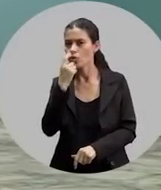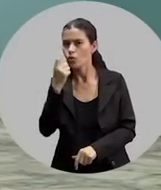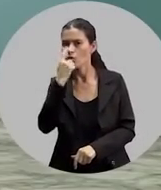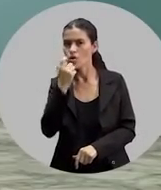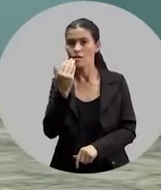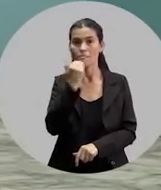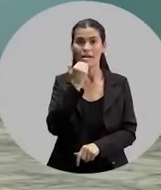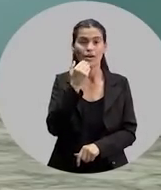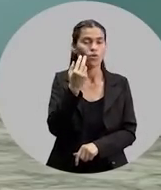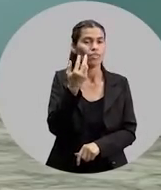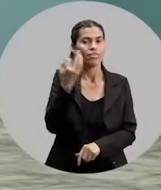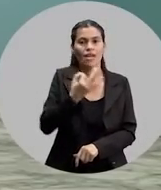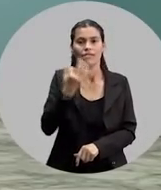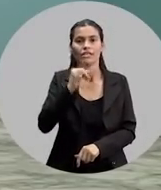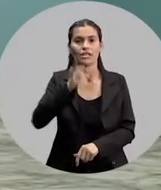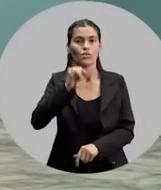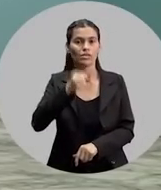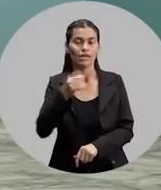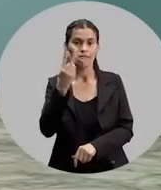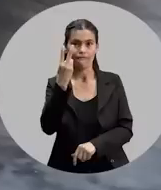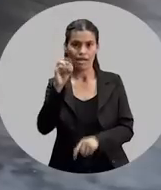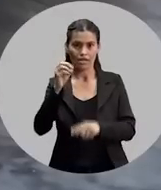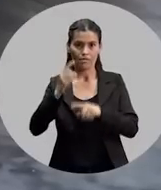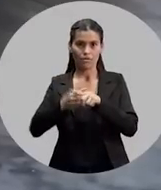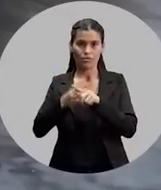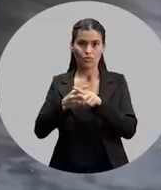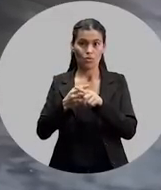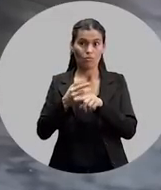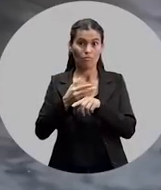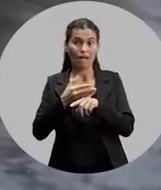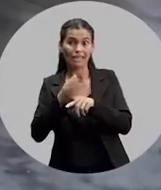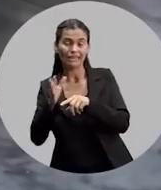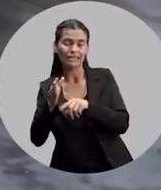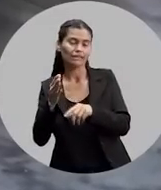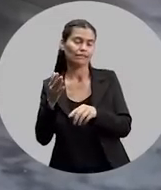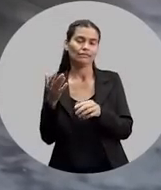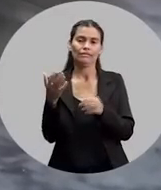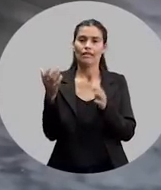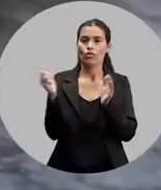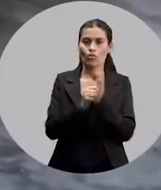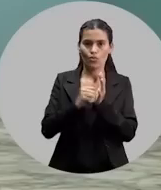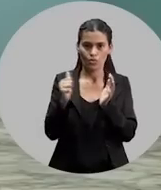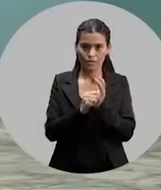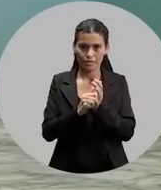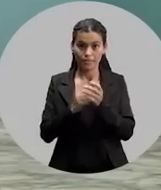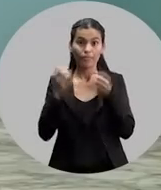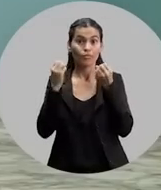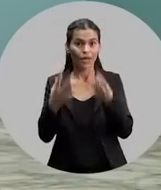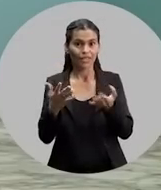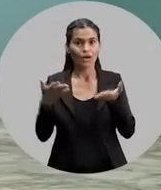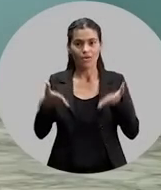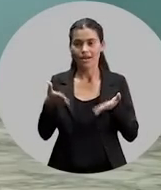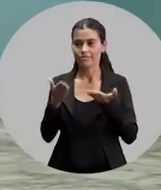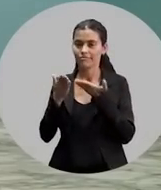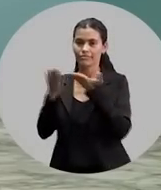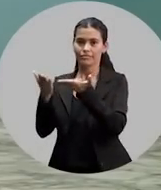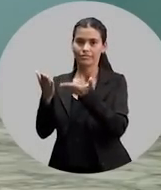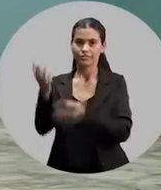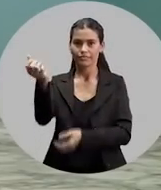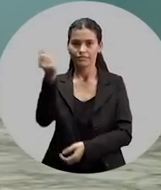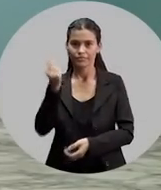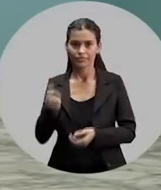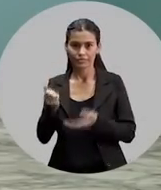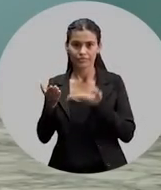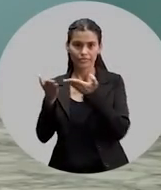chequeando ya, pero 20 minutos máximo, porque después ya se van a quedar duras. Así, vamos al horno.